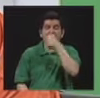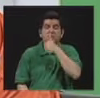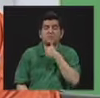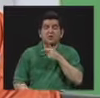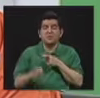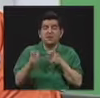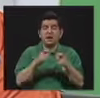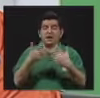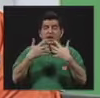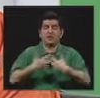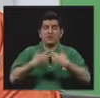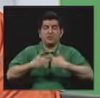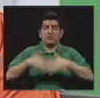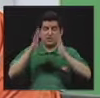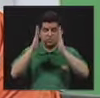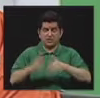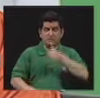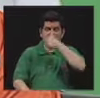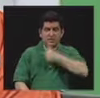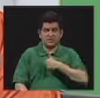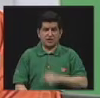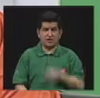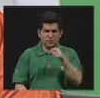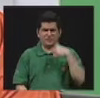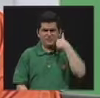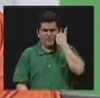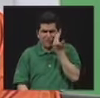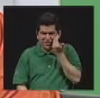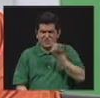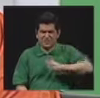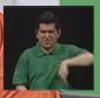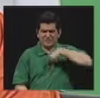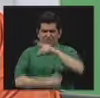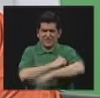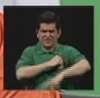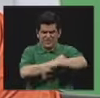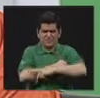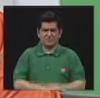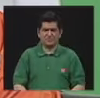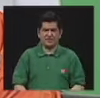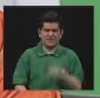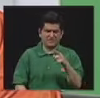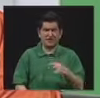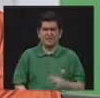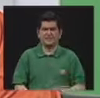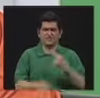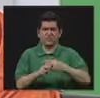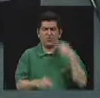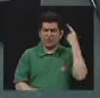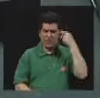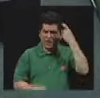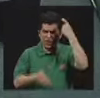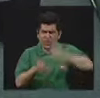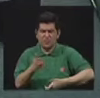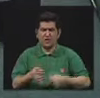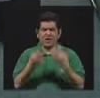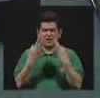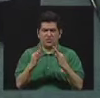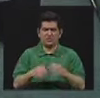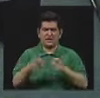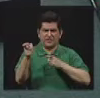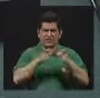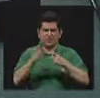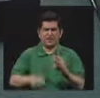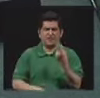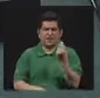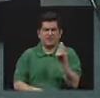privados, de empresarios privados. Me parece es una vergüenza, en otros países los llaman dictadores, los que tratan de manejar